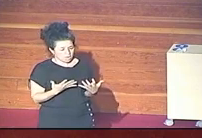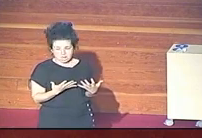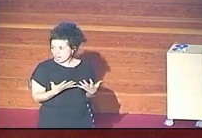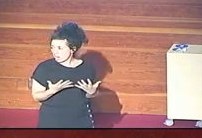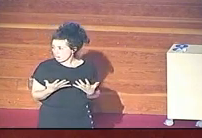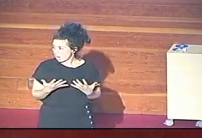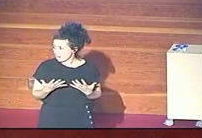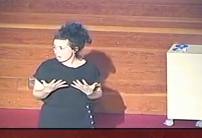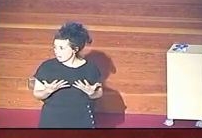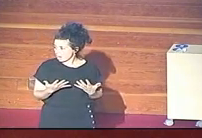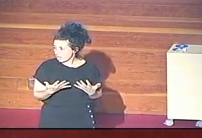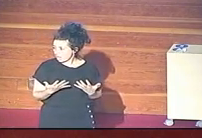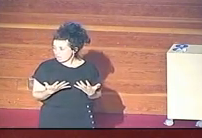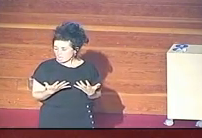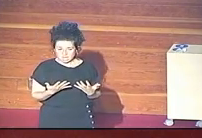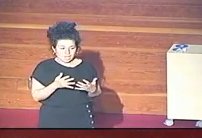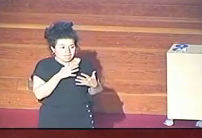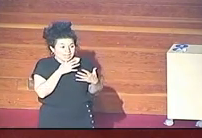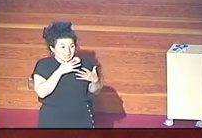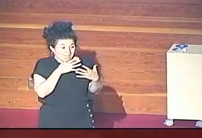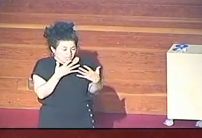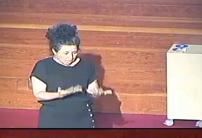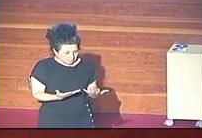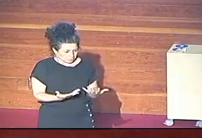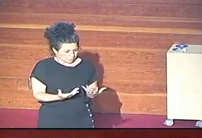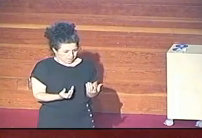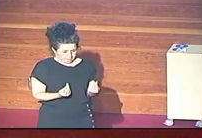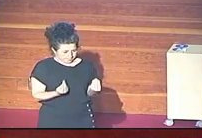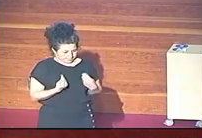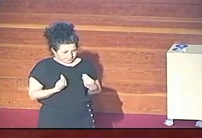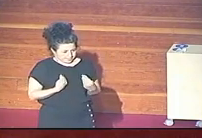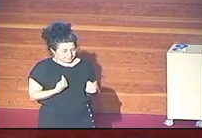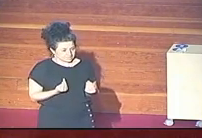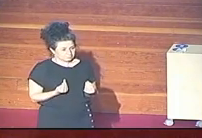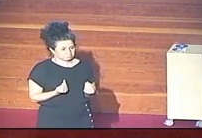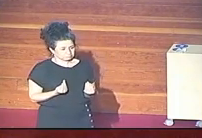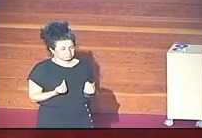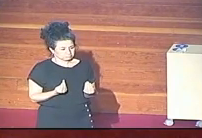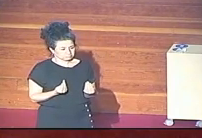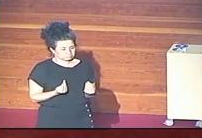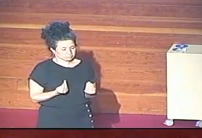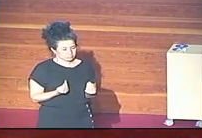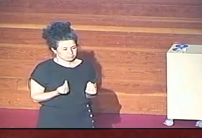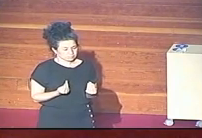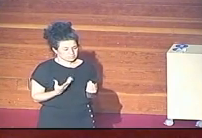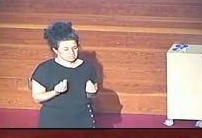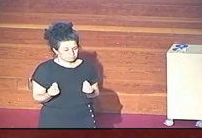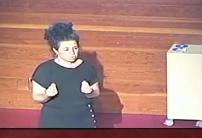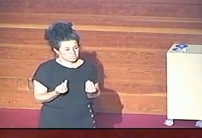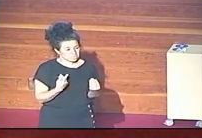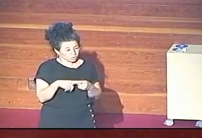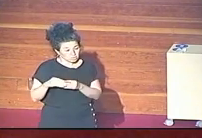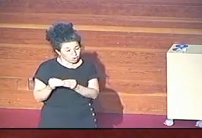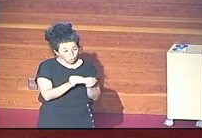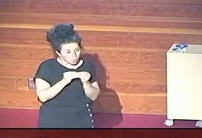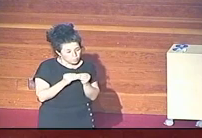y va a decir sobre la mesa que estamos viviendo en primera persona que tiene mucho en común y algunas diferencias y por